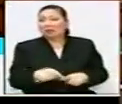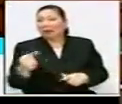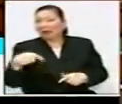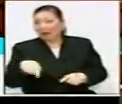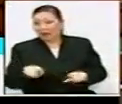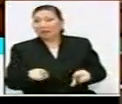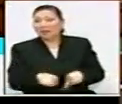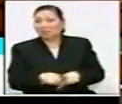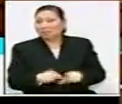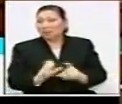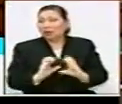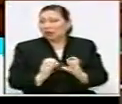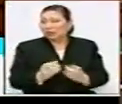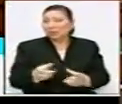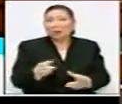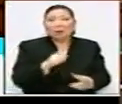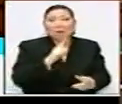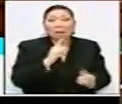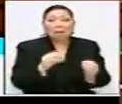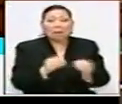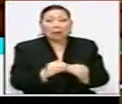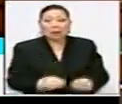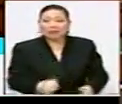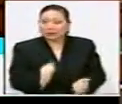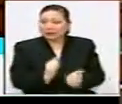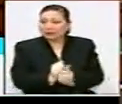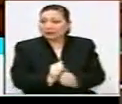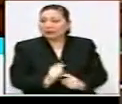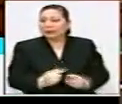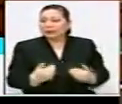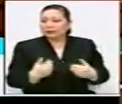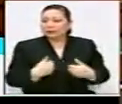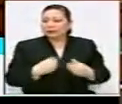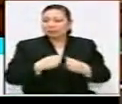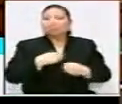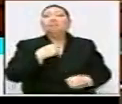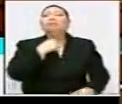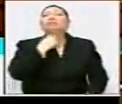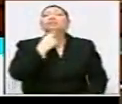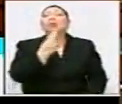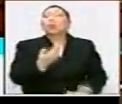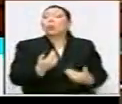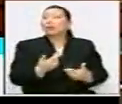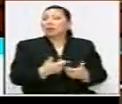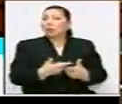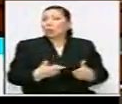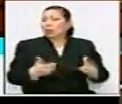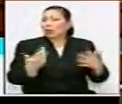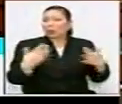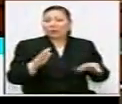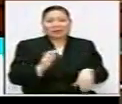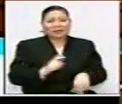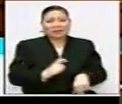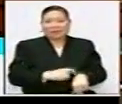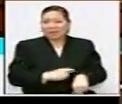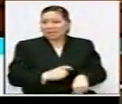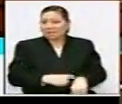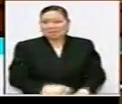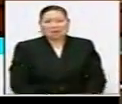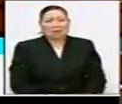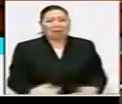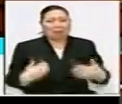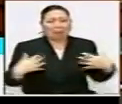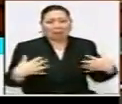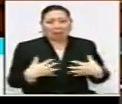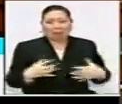señor. Pero que no tenemos alma de esclavo, tenemos que levantar la voz en cualquier lugar y en cualquier momento. No le